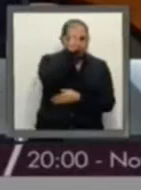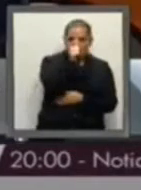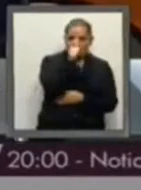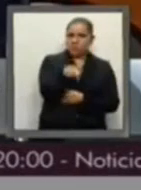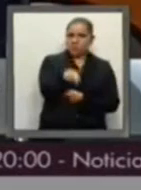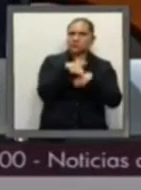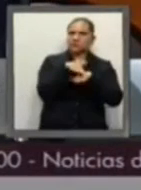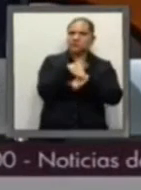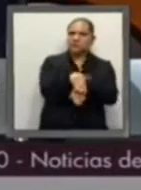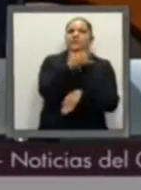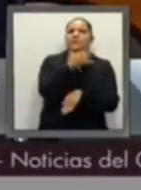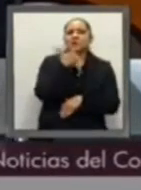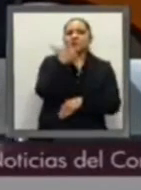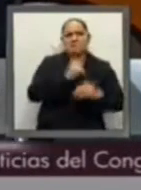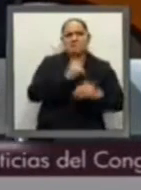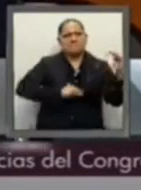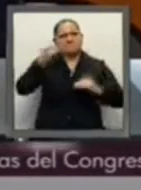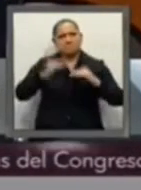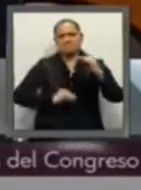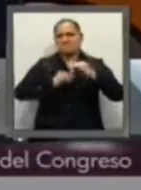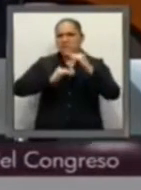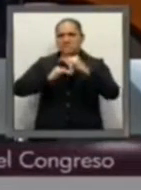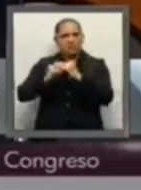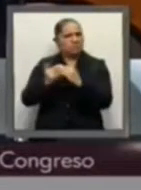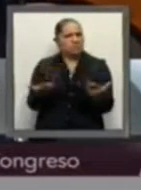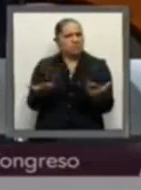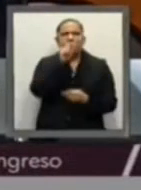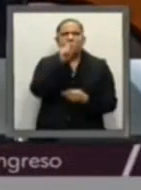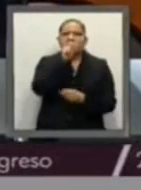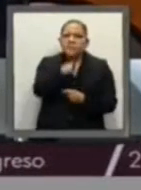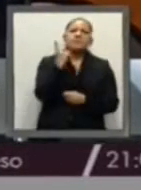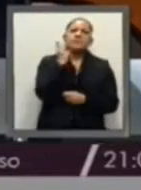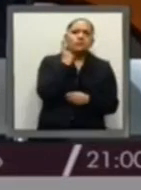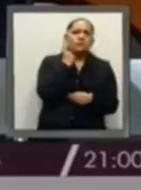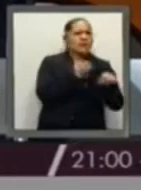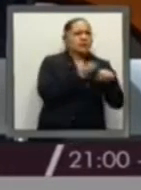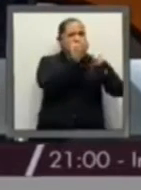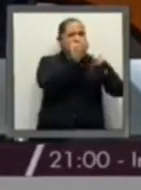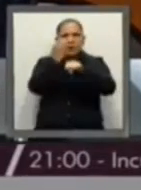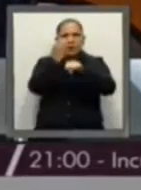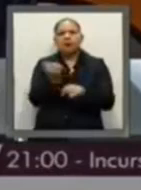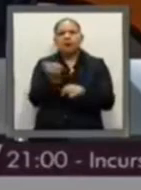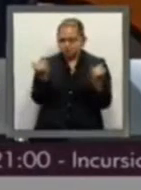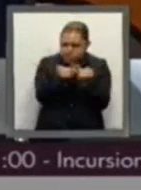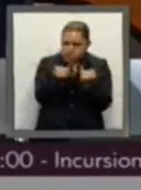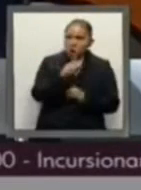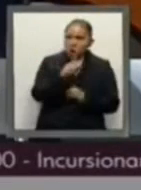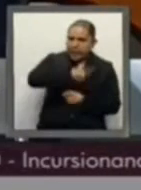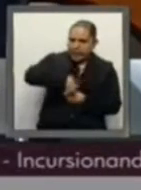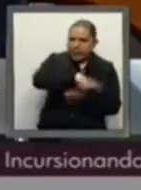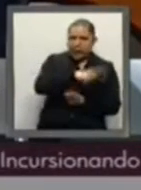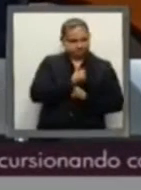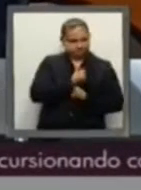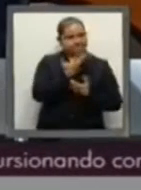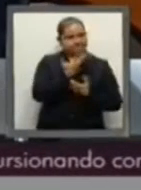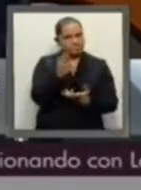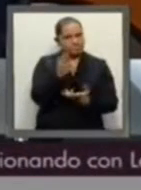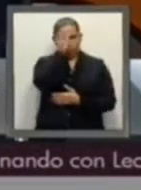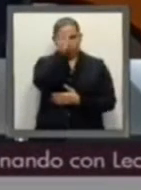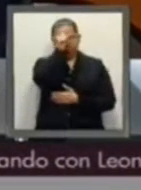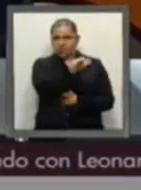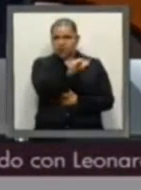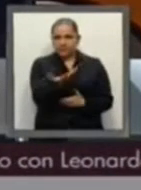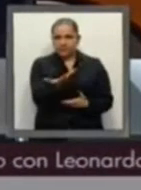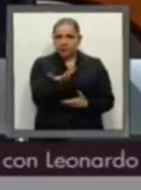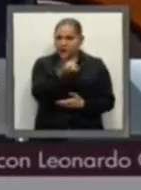precios de la gasolina llamo a los congresos locales para lo que lo hagan lo hagan de igual manera llamó a cada uno de los